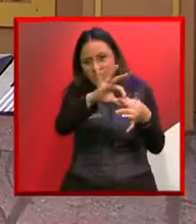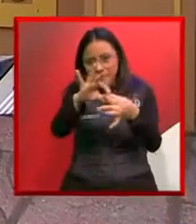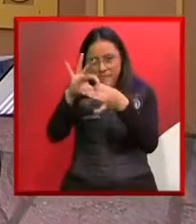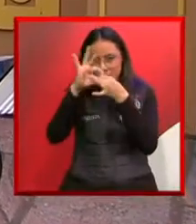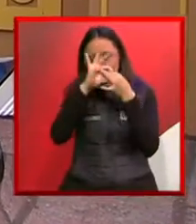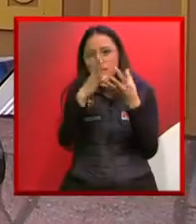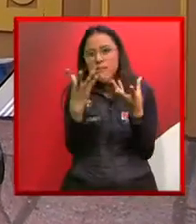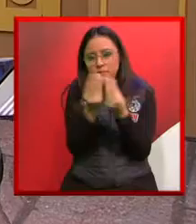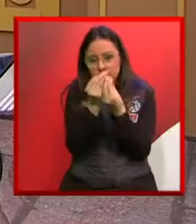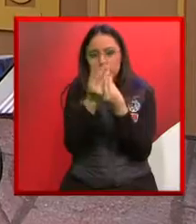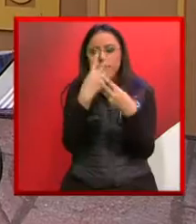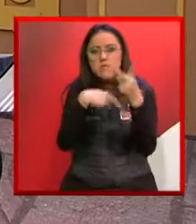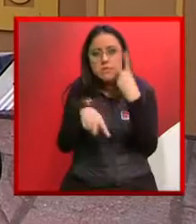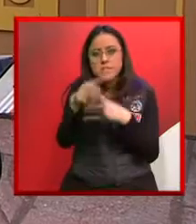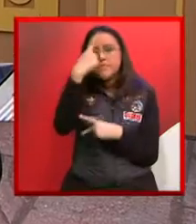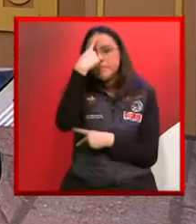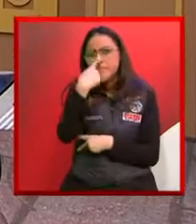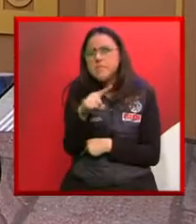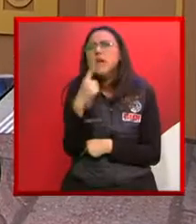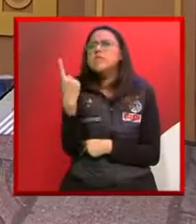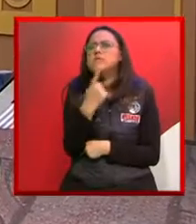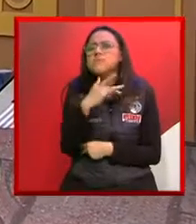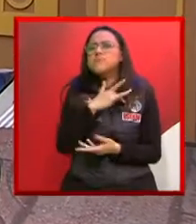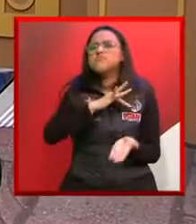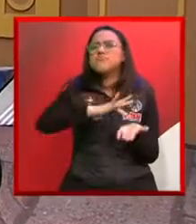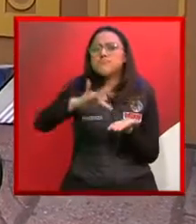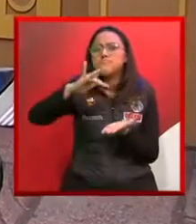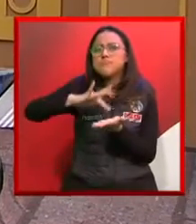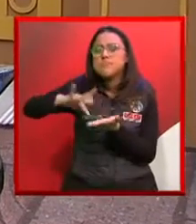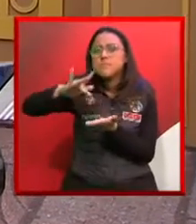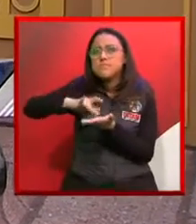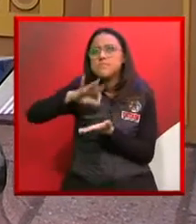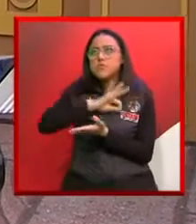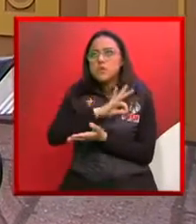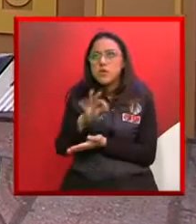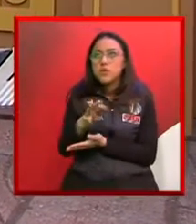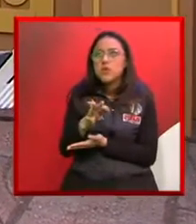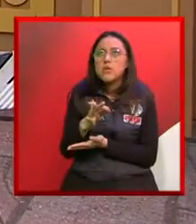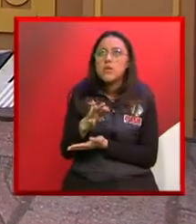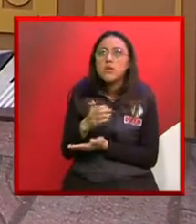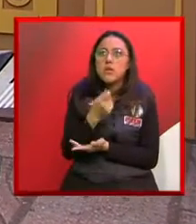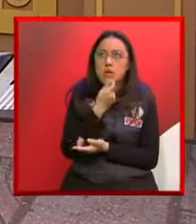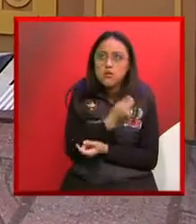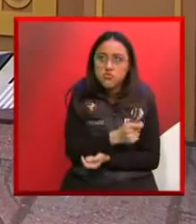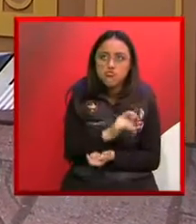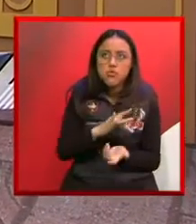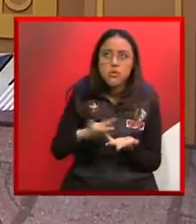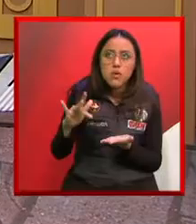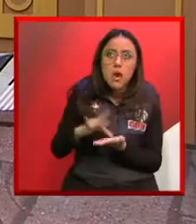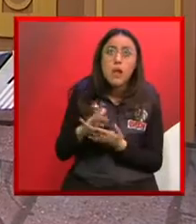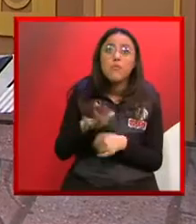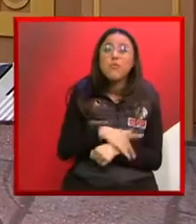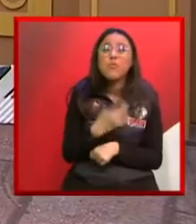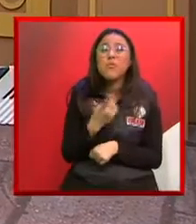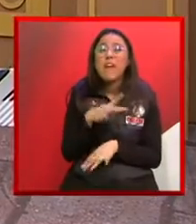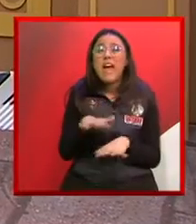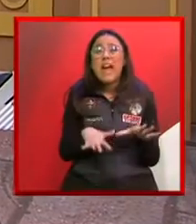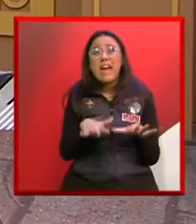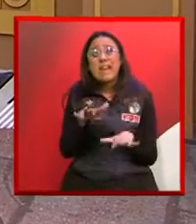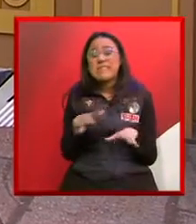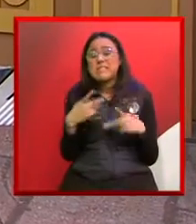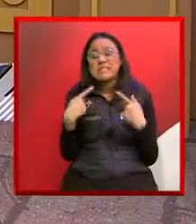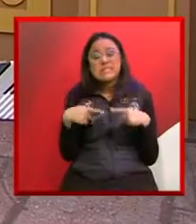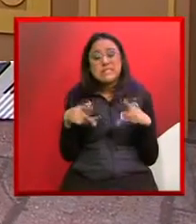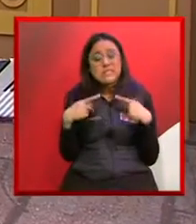causa. Creo que es importante que pongamos nuestro granito de arena, porque efectivamente hay veces que la gente no